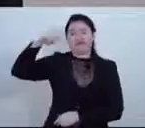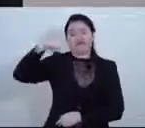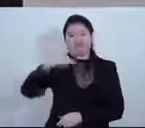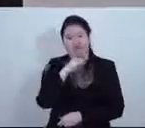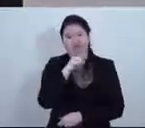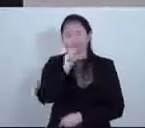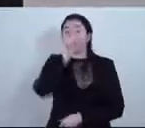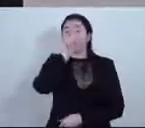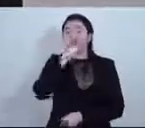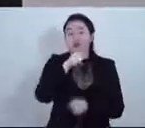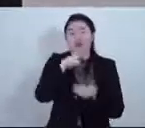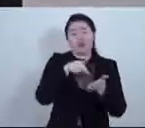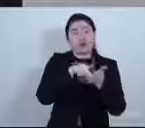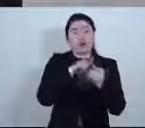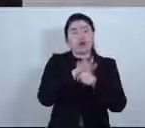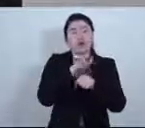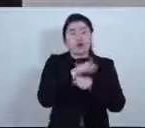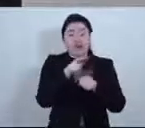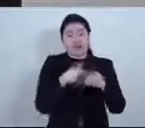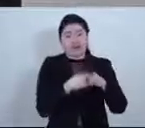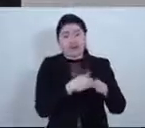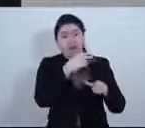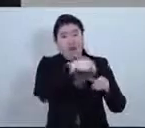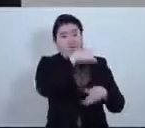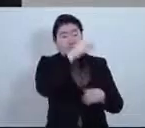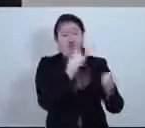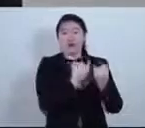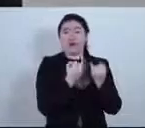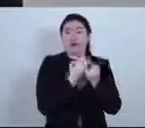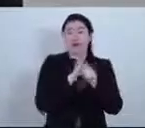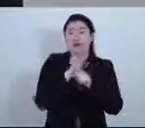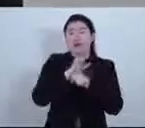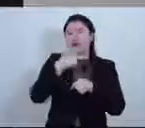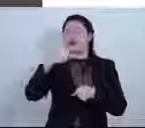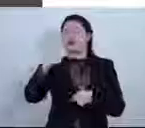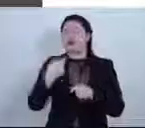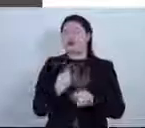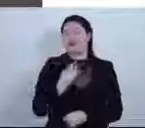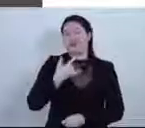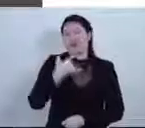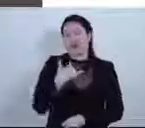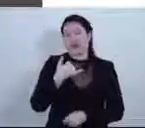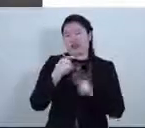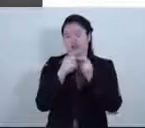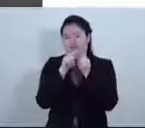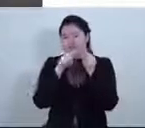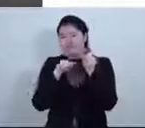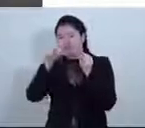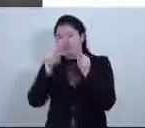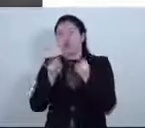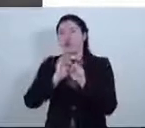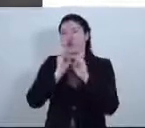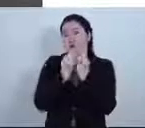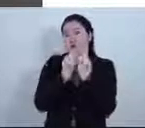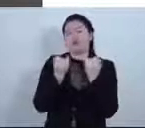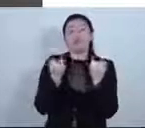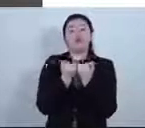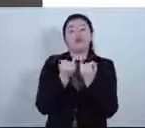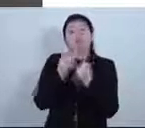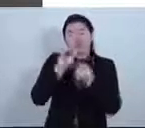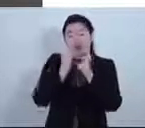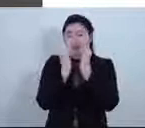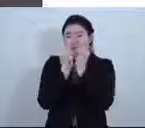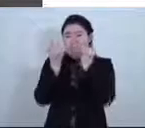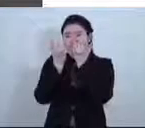norte y la trabe de la bifurcación denominada vía en Y. Deformación y fractura en las vigas que conforman el puente de